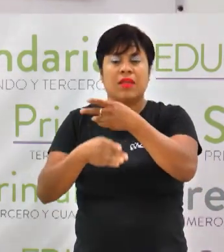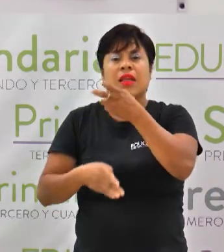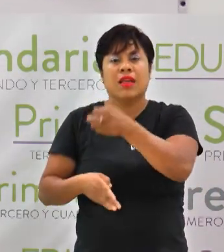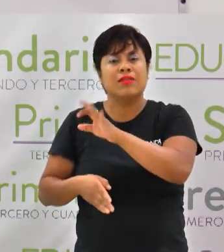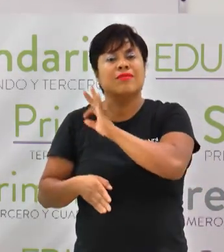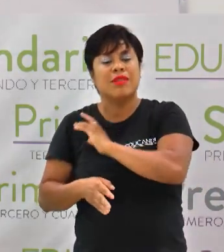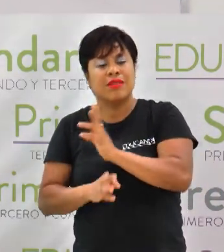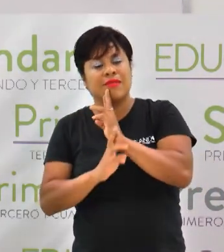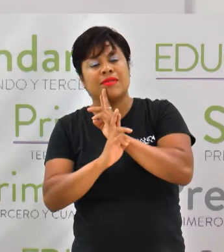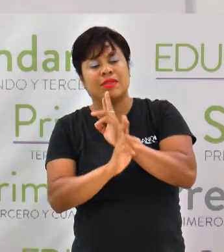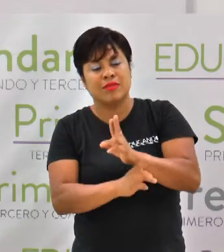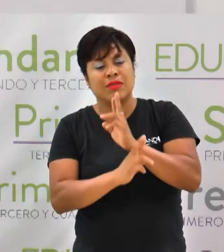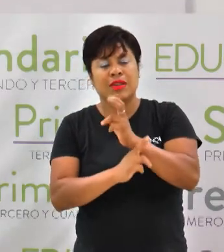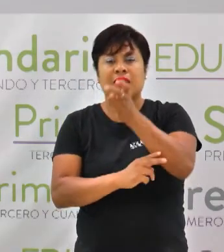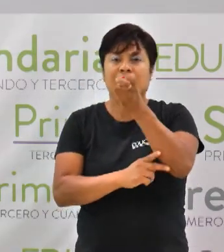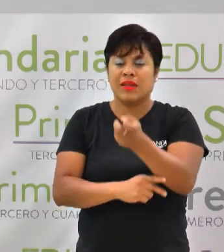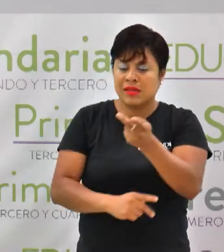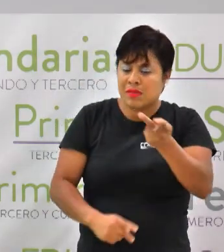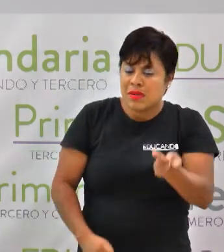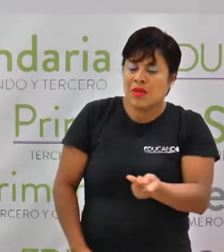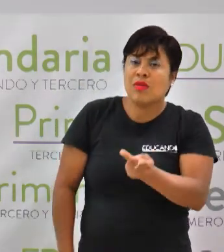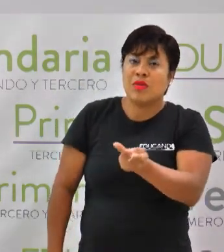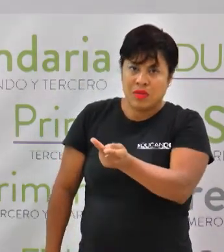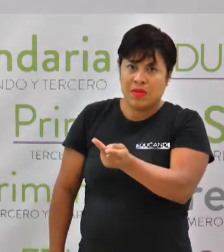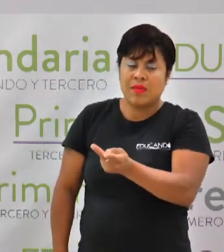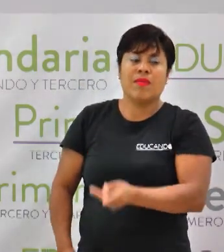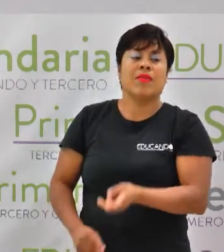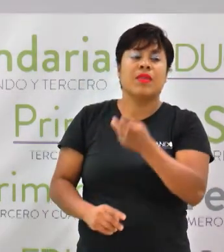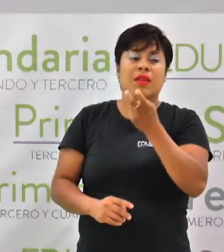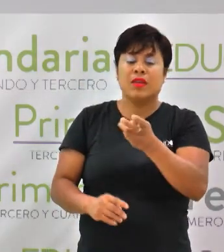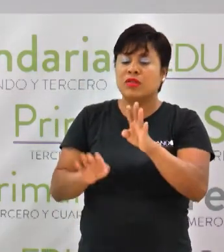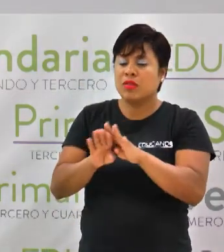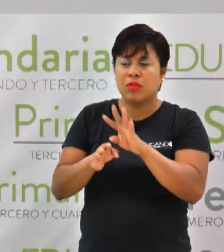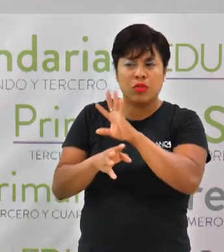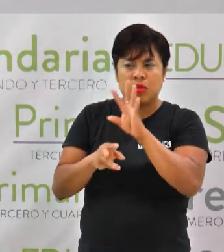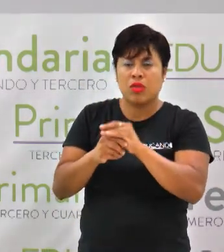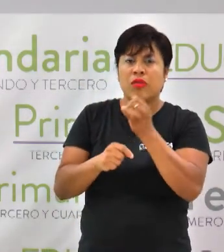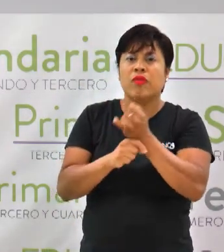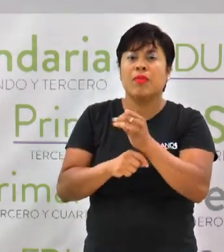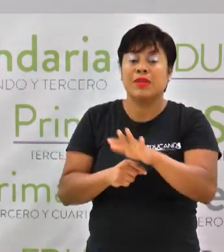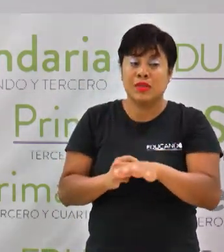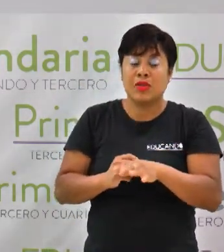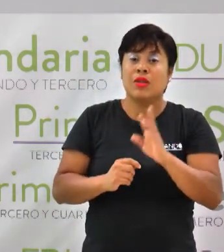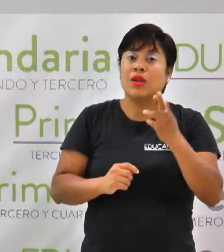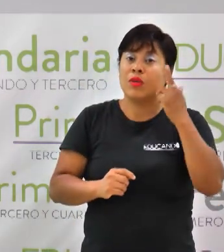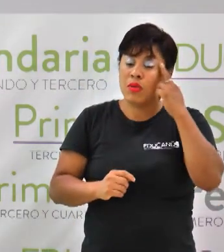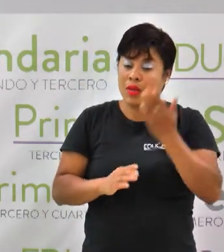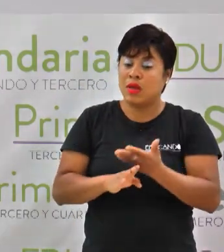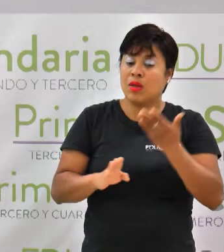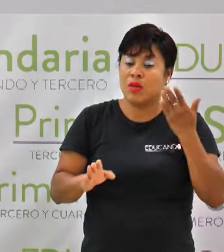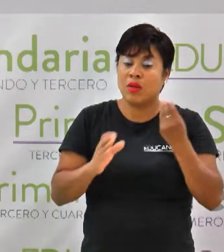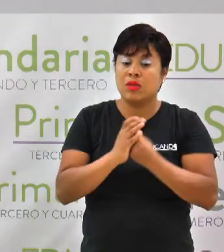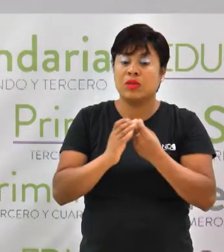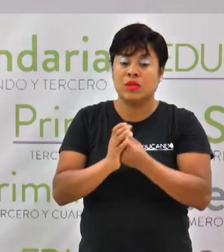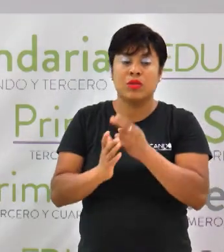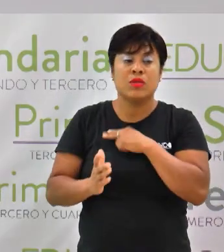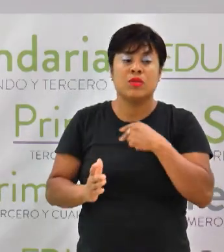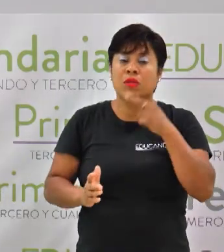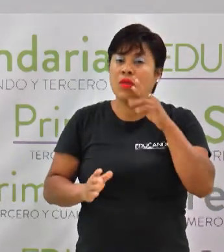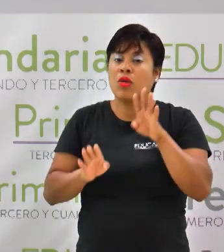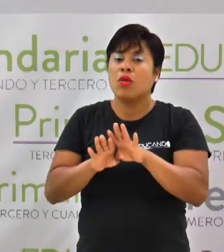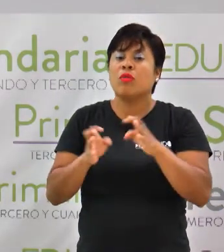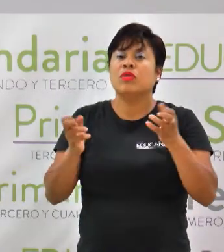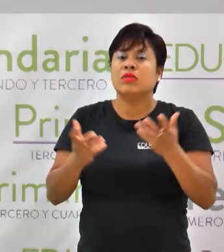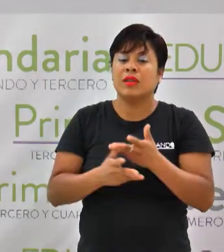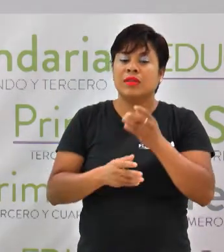ellos pueden responder esta pregunta y les van a aportar muchísima información. Recuerden que en otra sesión ya vimos cómo